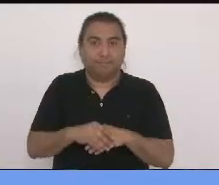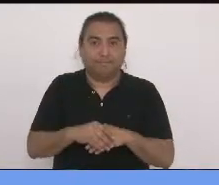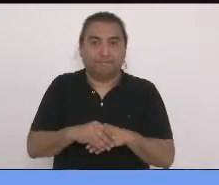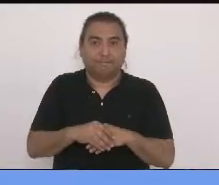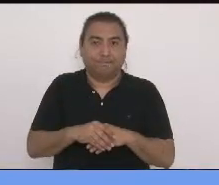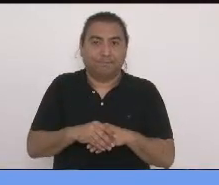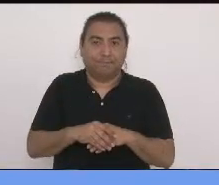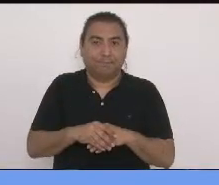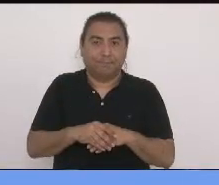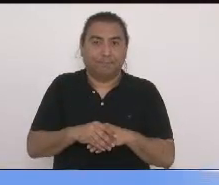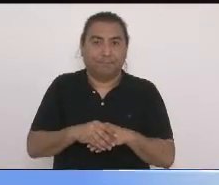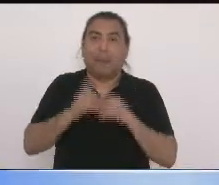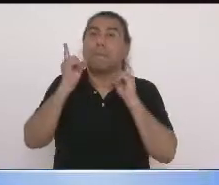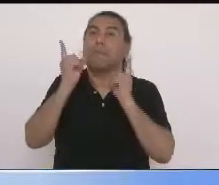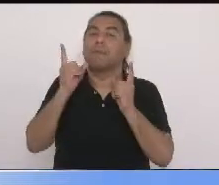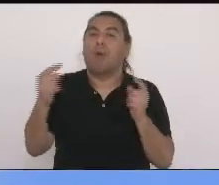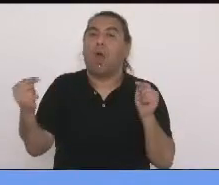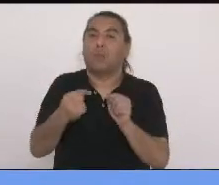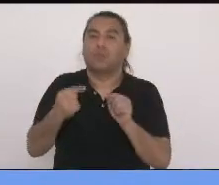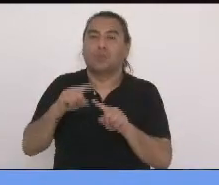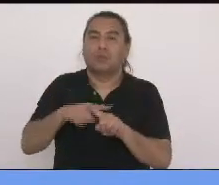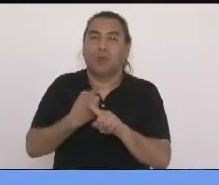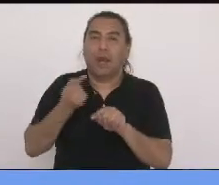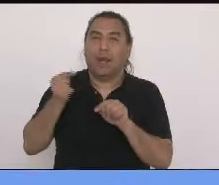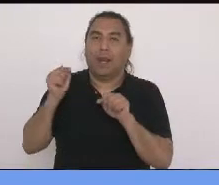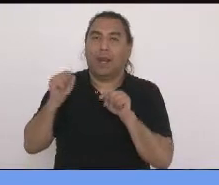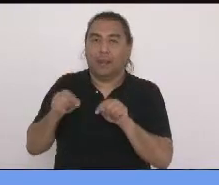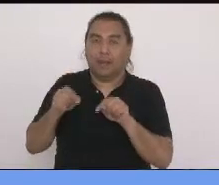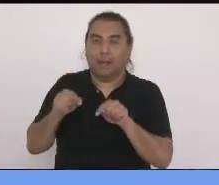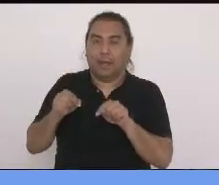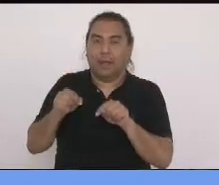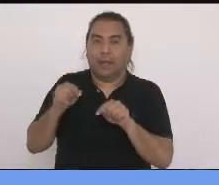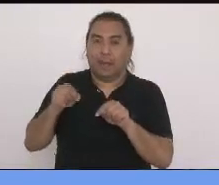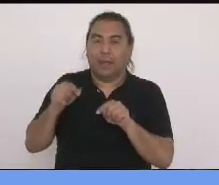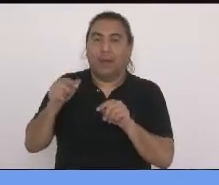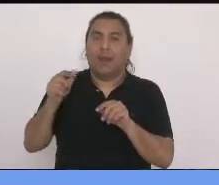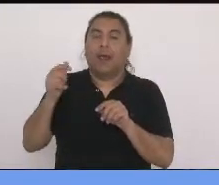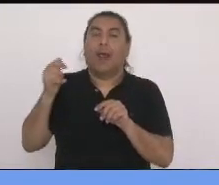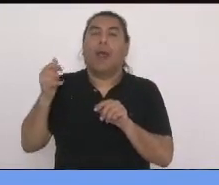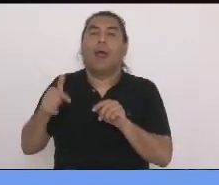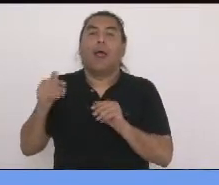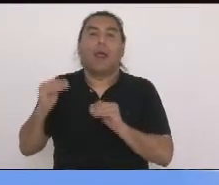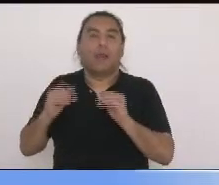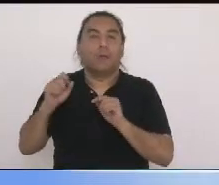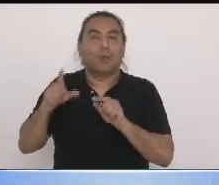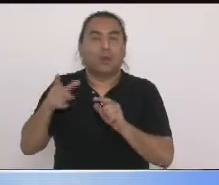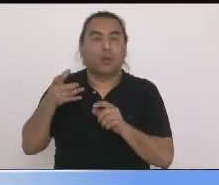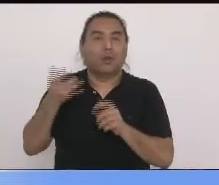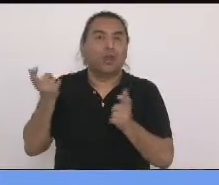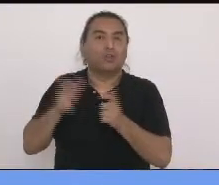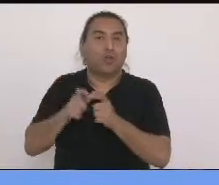en esa oposición política radica el equilibrio del consejo de la magistratura de